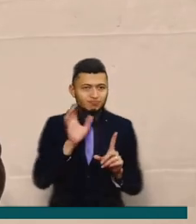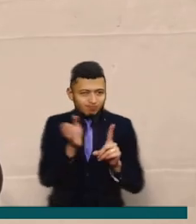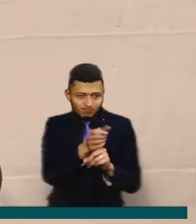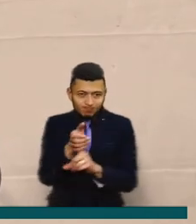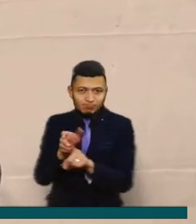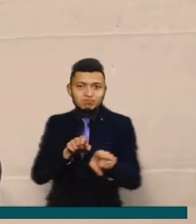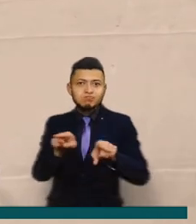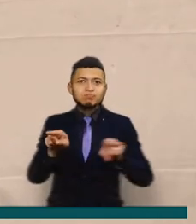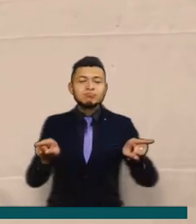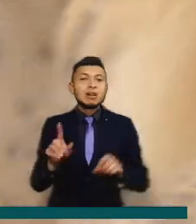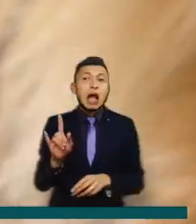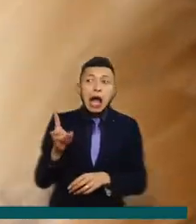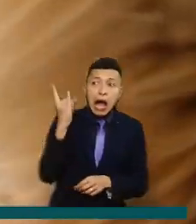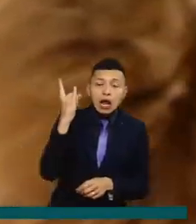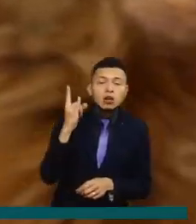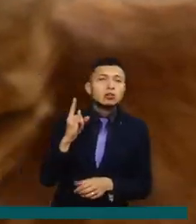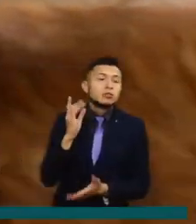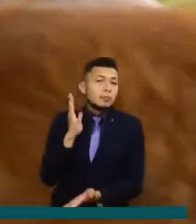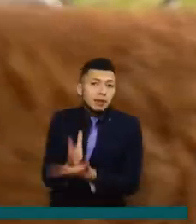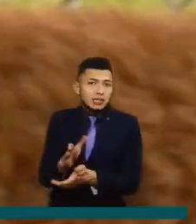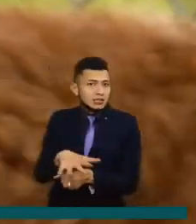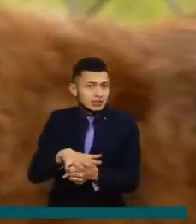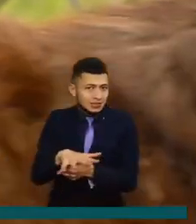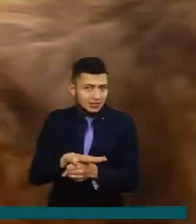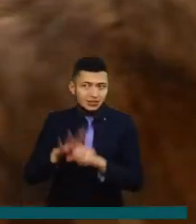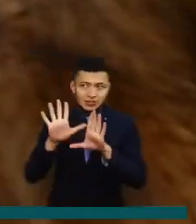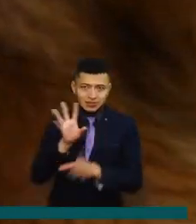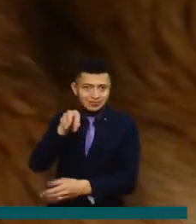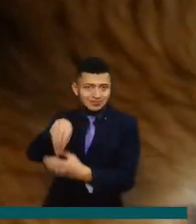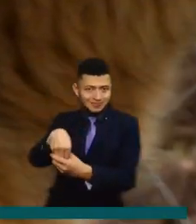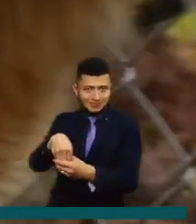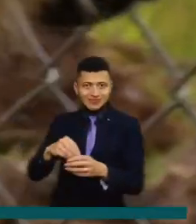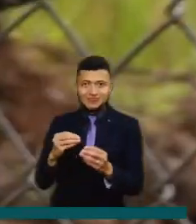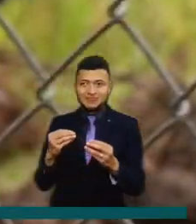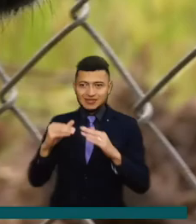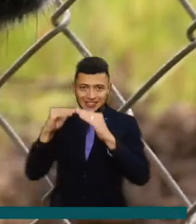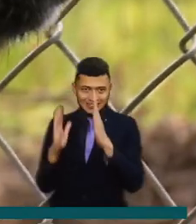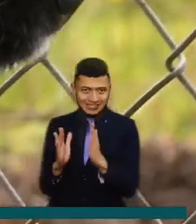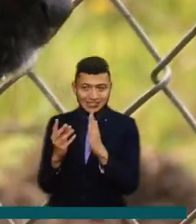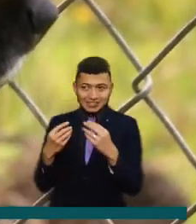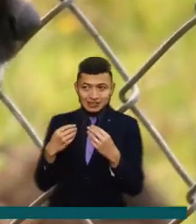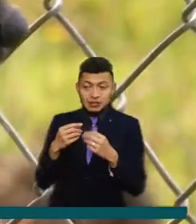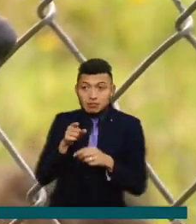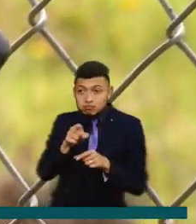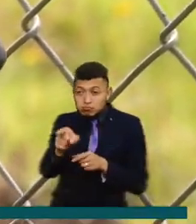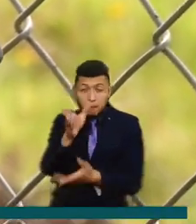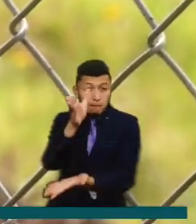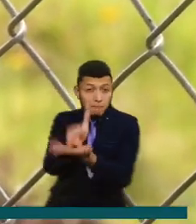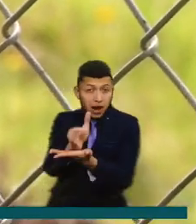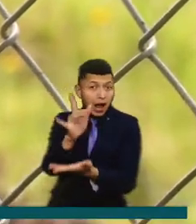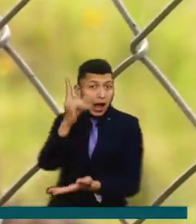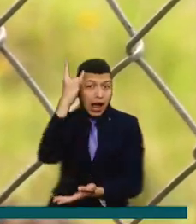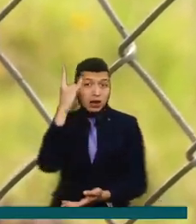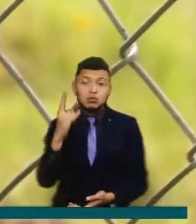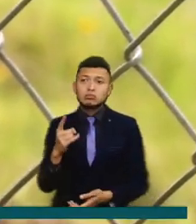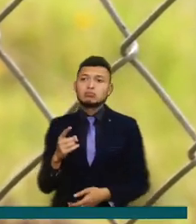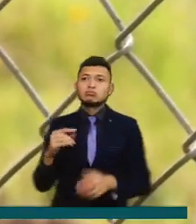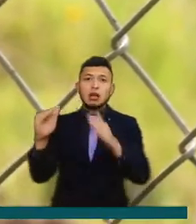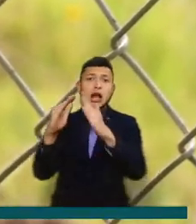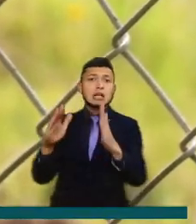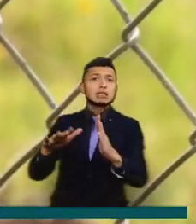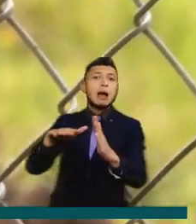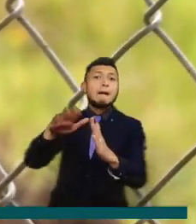de tal manera que si tenemos un incidente al interior de ese lugar de vivienda, pues y la vivienda se encuentra